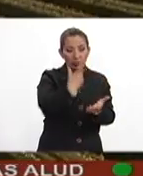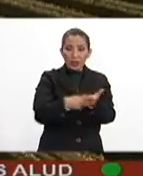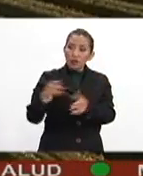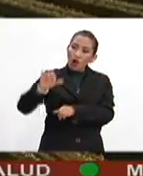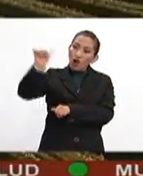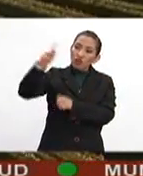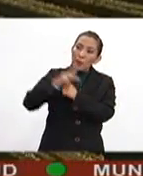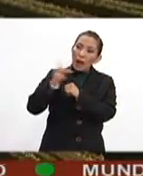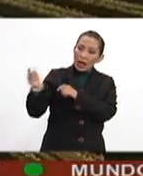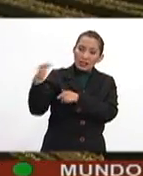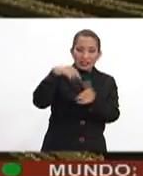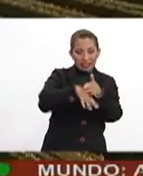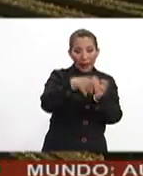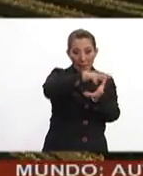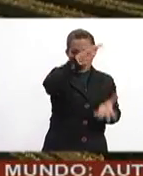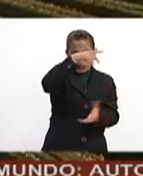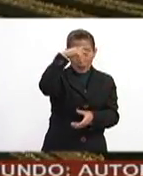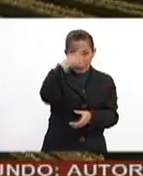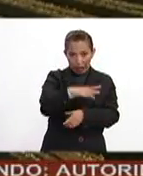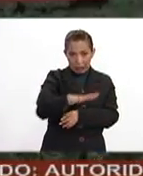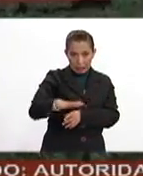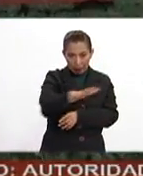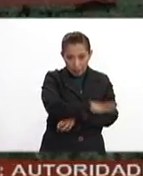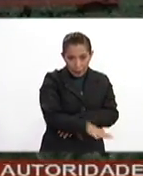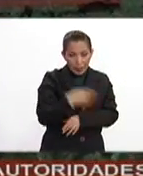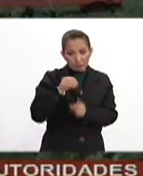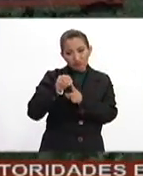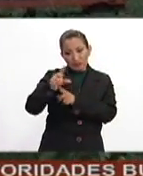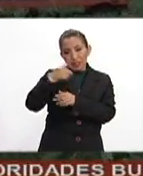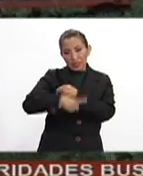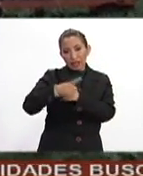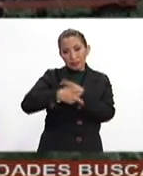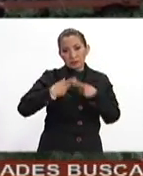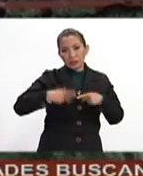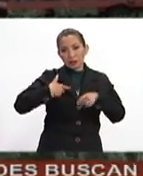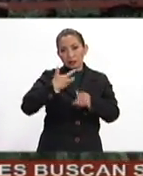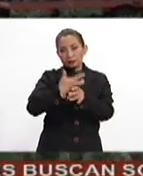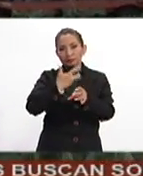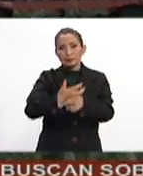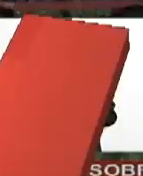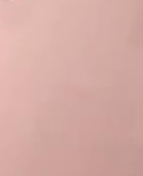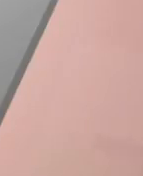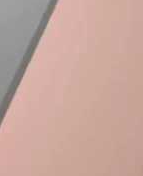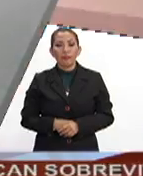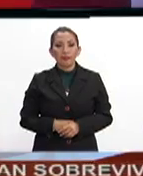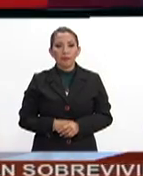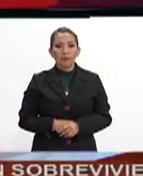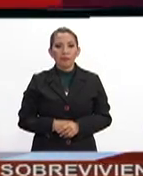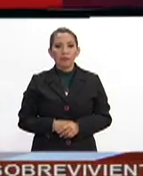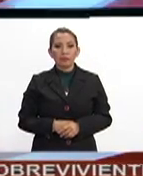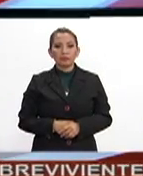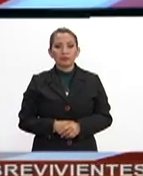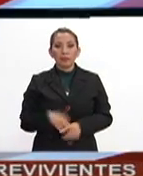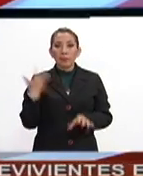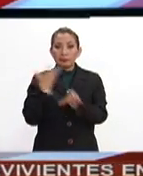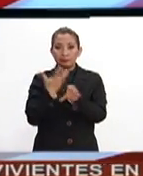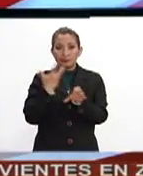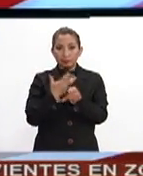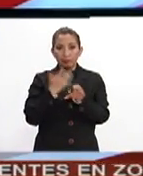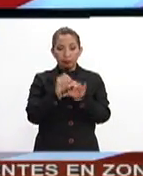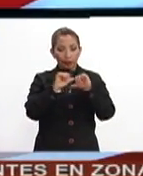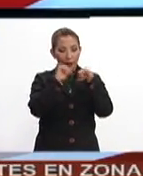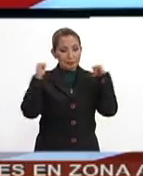trabajadores de otra nacionalidad, en su mayoría mexicanos, afectan a los estadounidenses. En Estados Unidos,